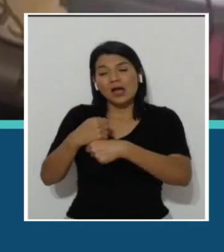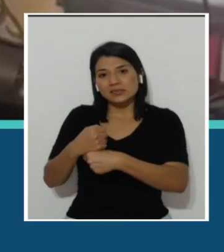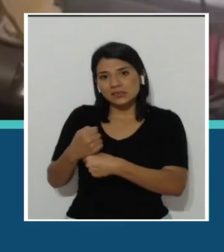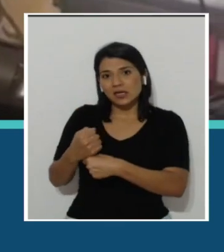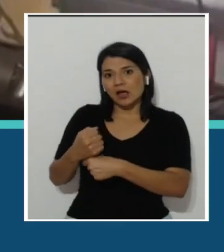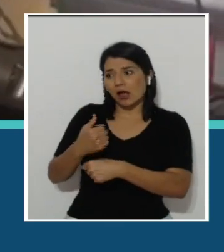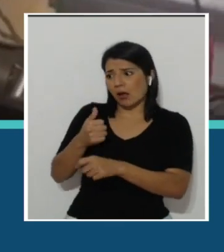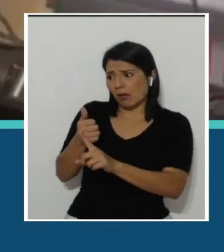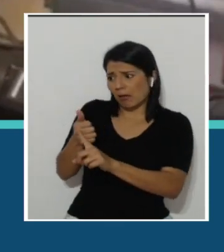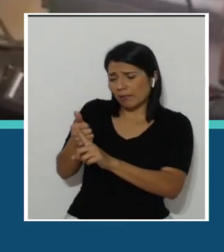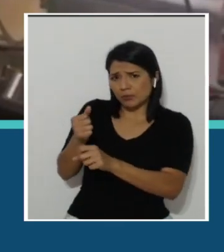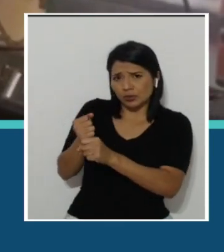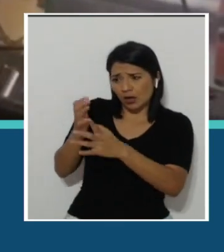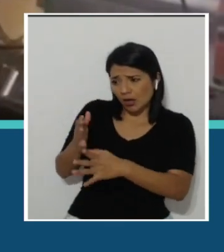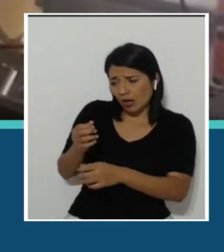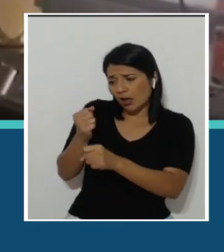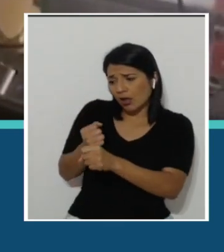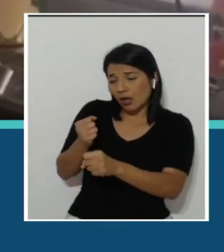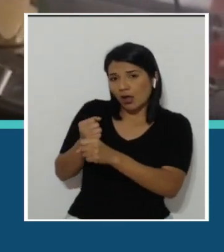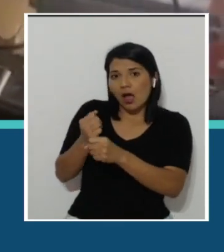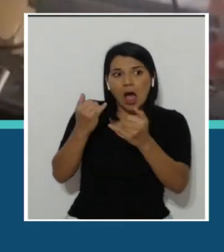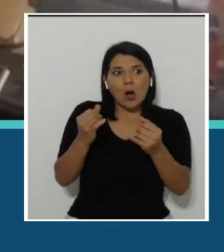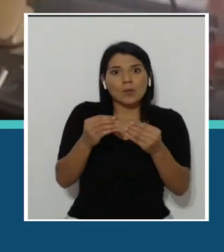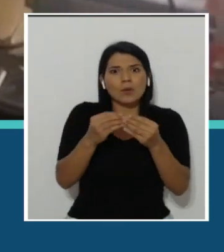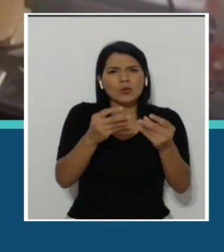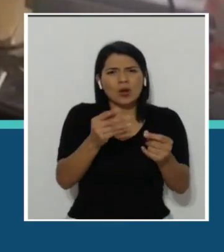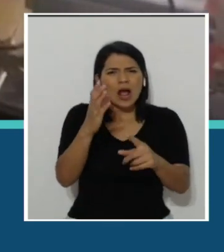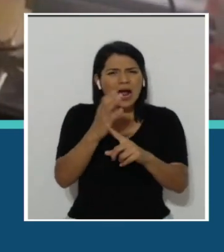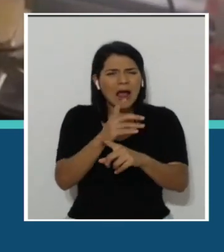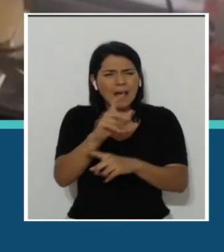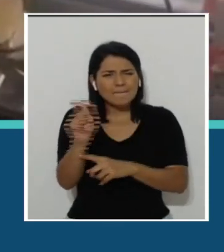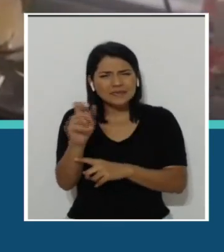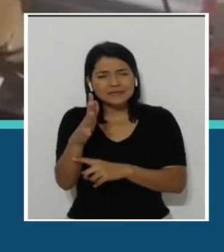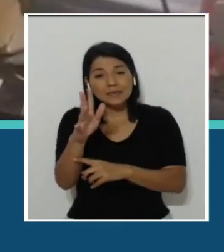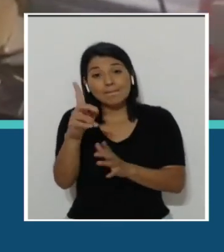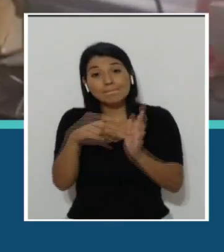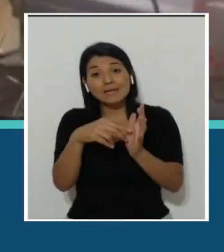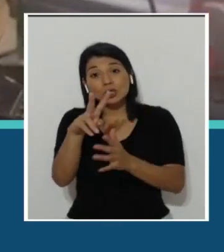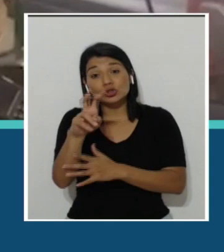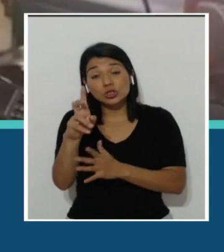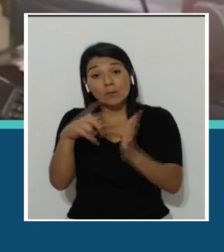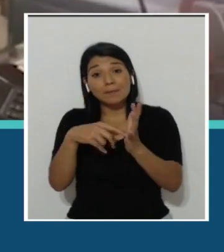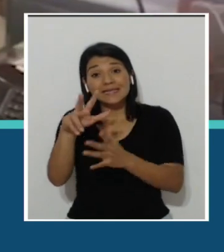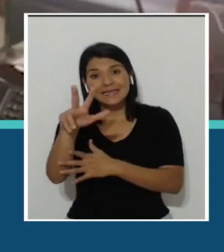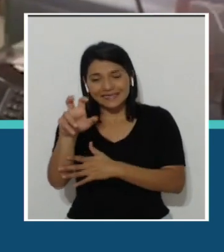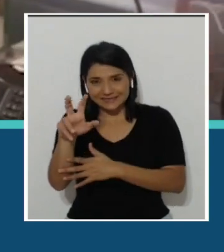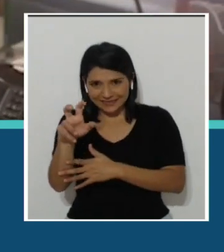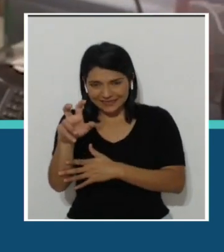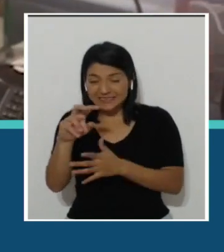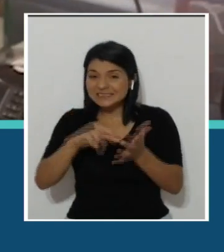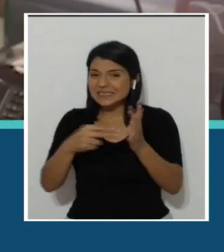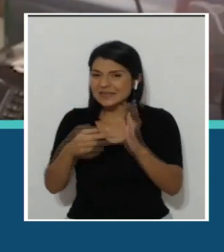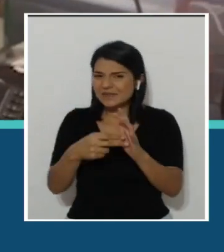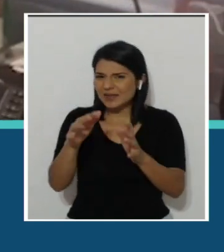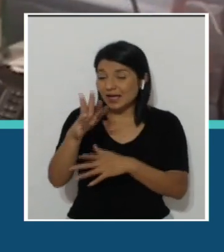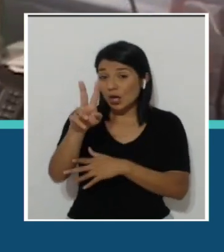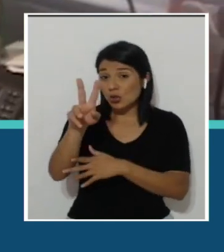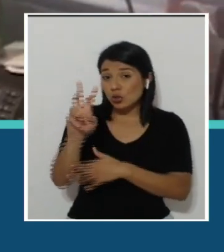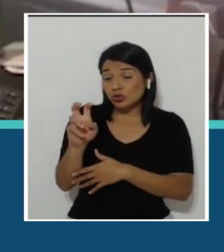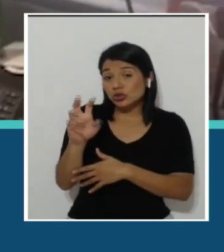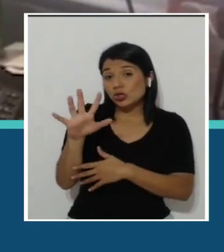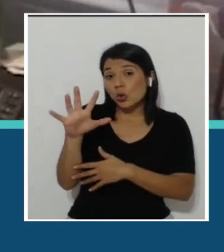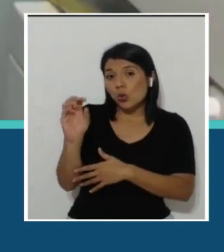diagnóstico. Mensualmente se procesan entre 1.200 a 1.300 láminas que equivalen aproximadamente a 250 casos